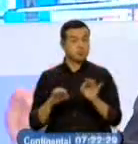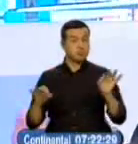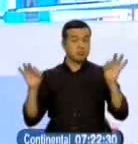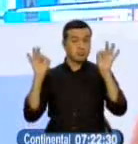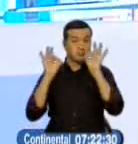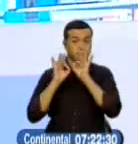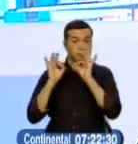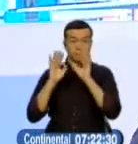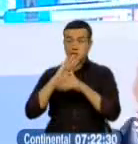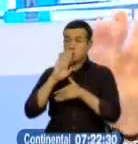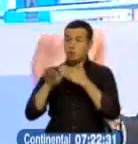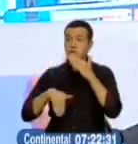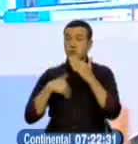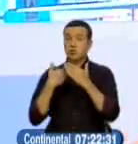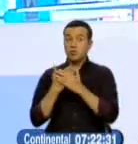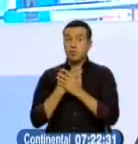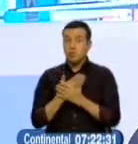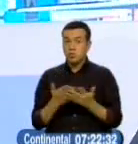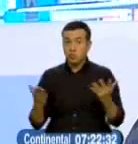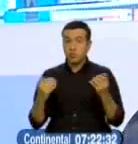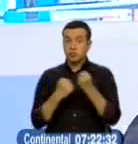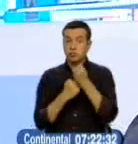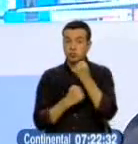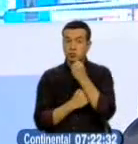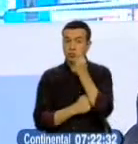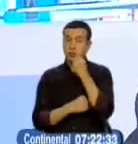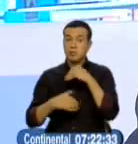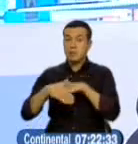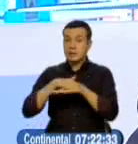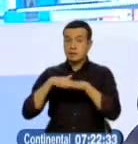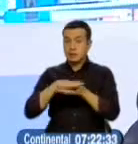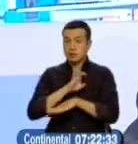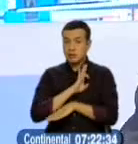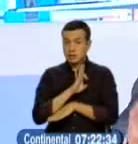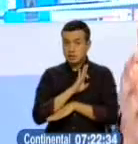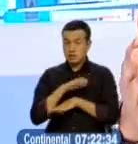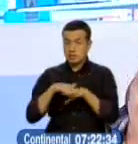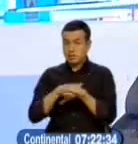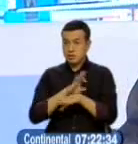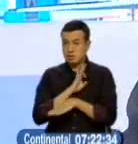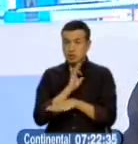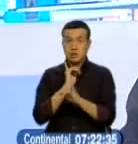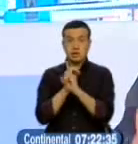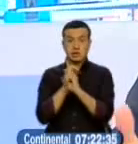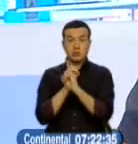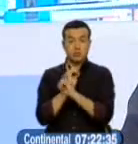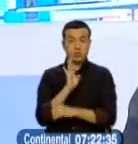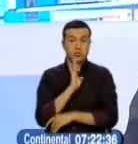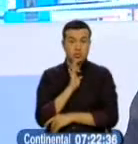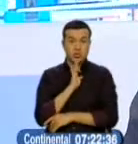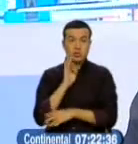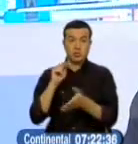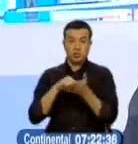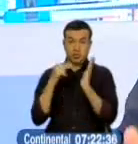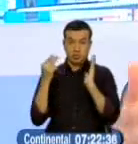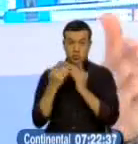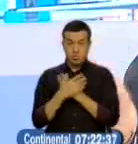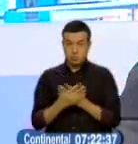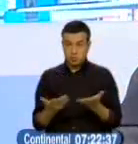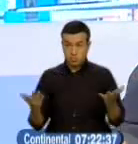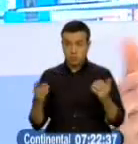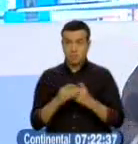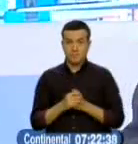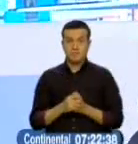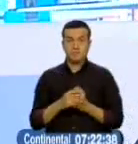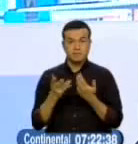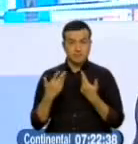importante toda la estructura del bachillerato técnico, los institutos técnicos y tecnológicos que